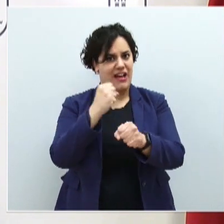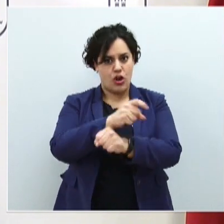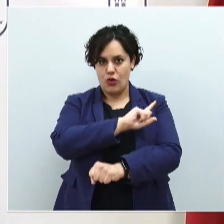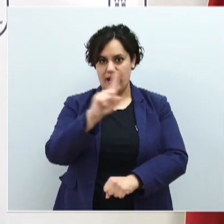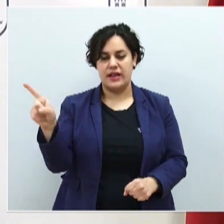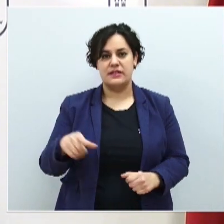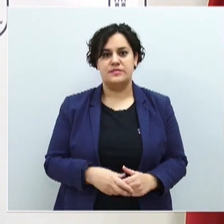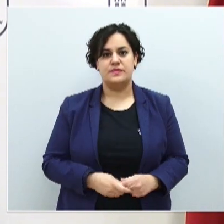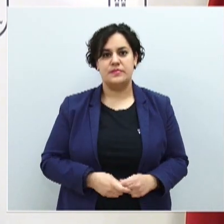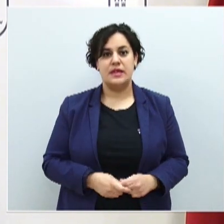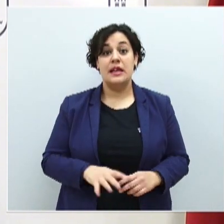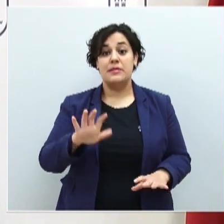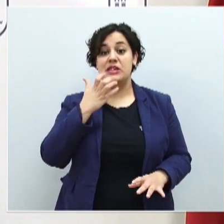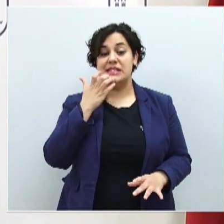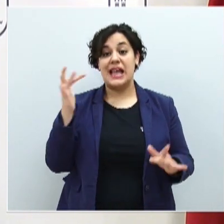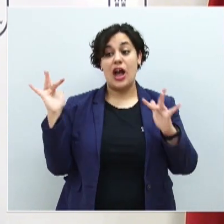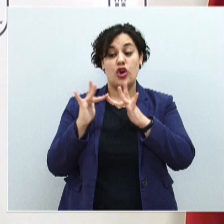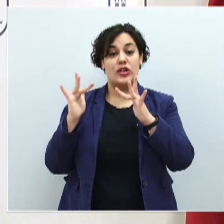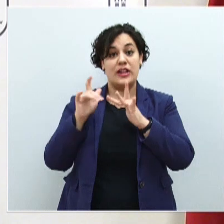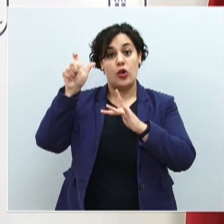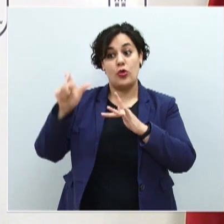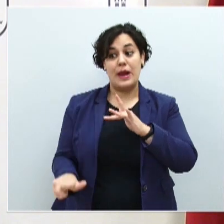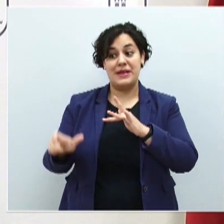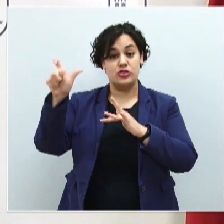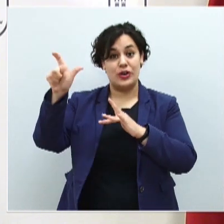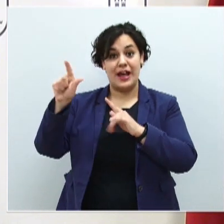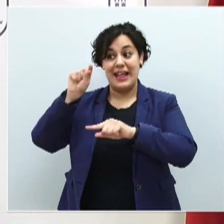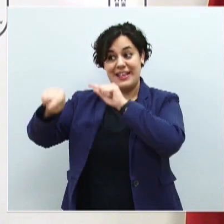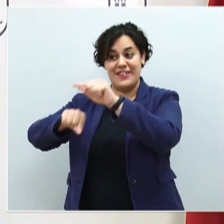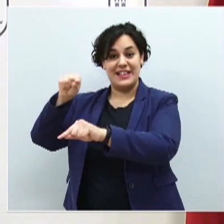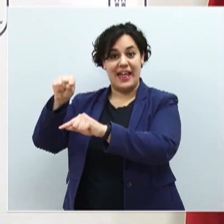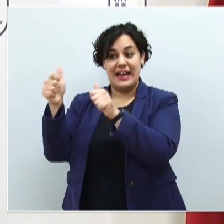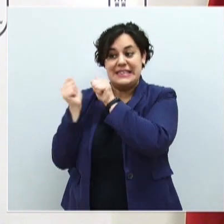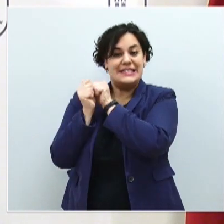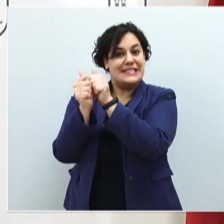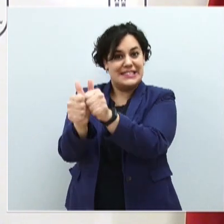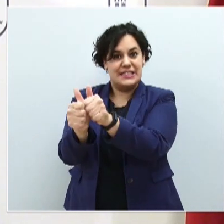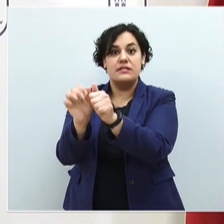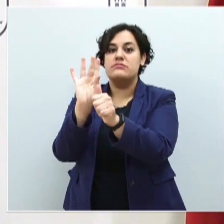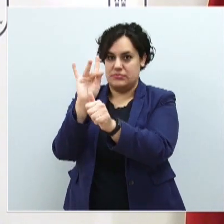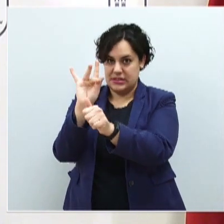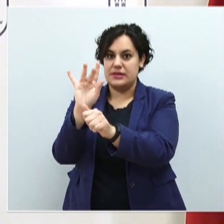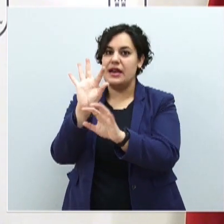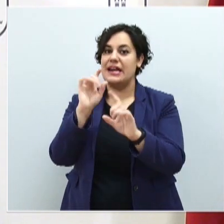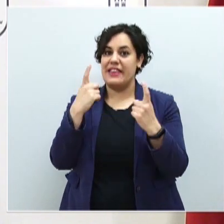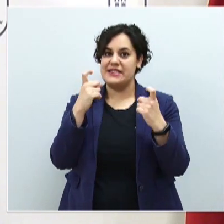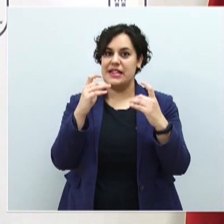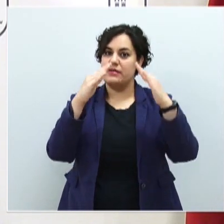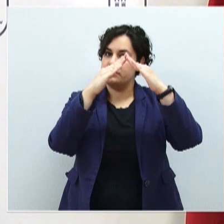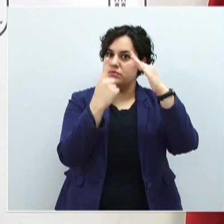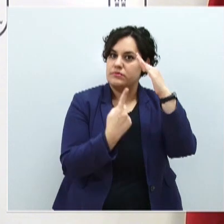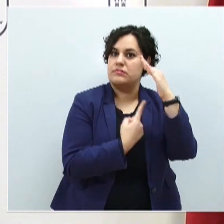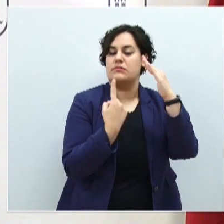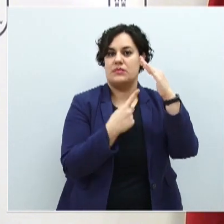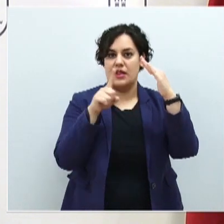tenga síntomas, ha tenido un contacto estrecho con una persona que es positiva, pues también debe de guardar un poco de cuarentena, porque